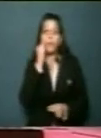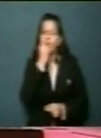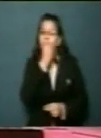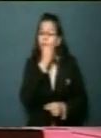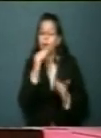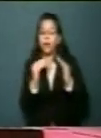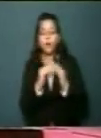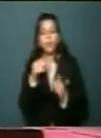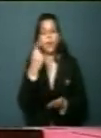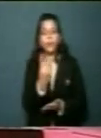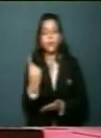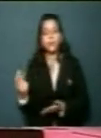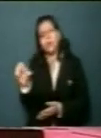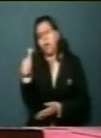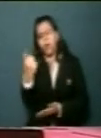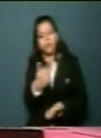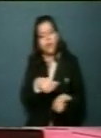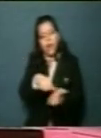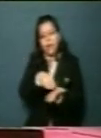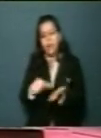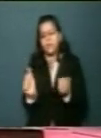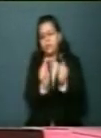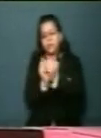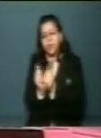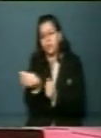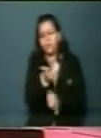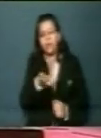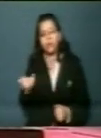señores alcaldes municipales que nos acompañan,